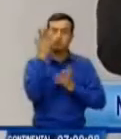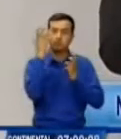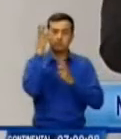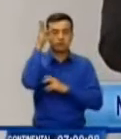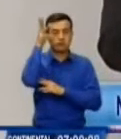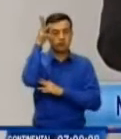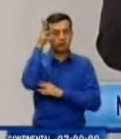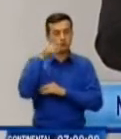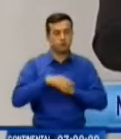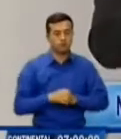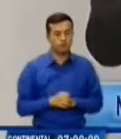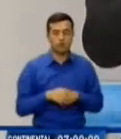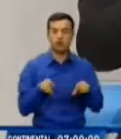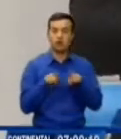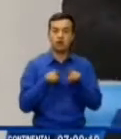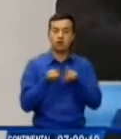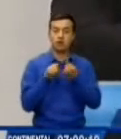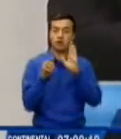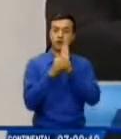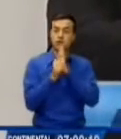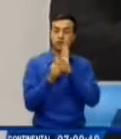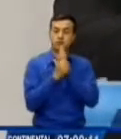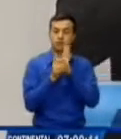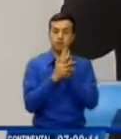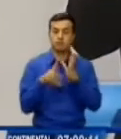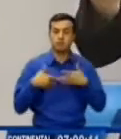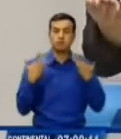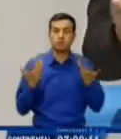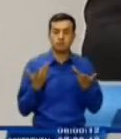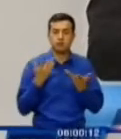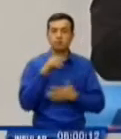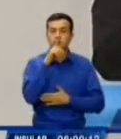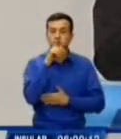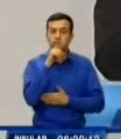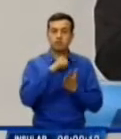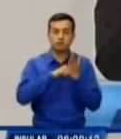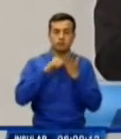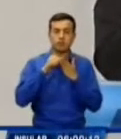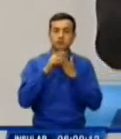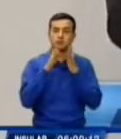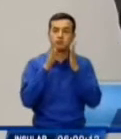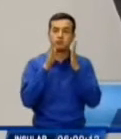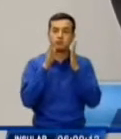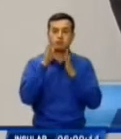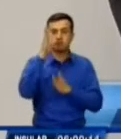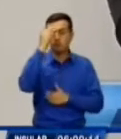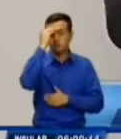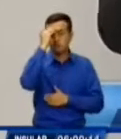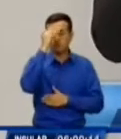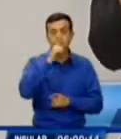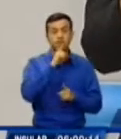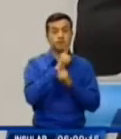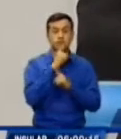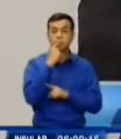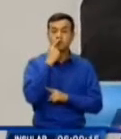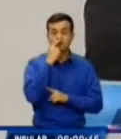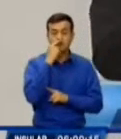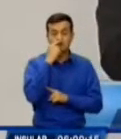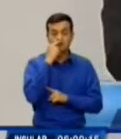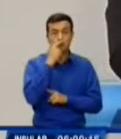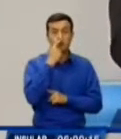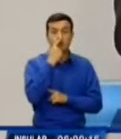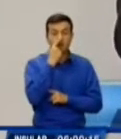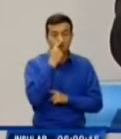Maestro. Vamos a tener también una capacitación que va a ser liderada por el Ministerio de Educación para que los interesados allá en